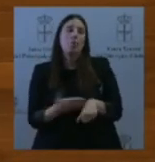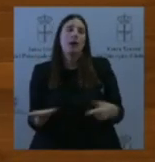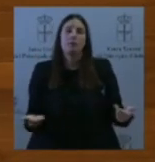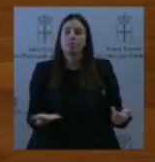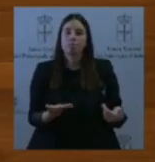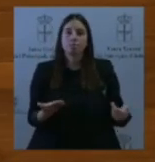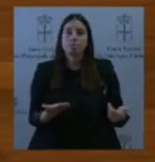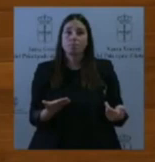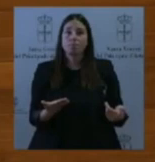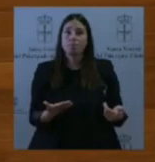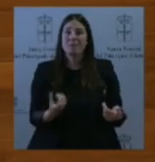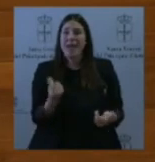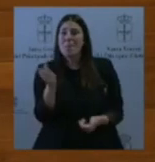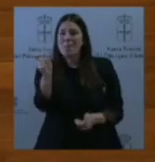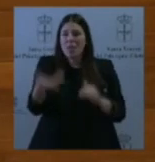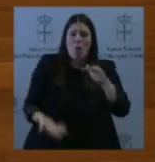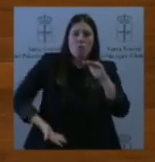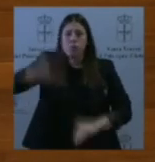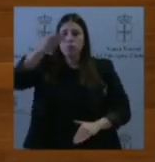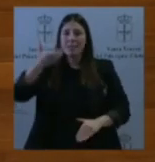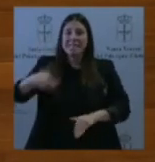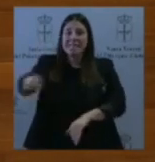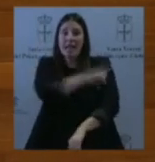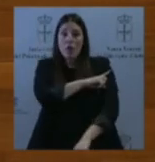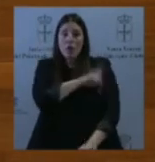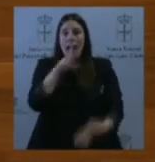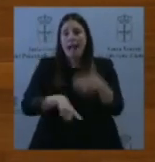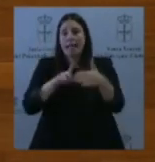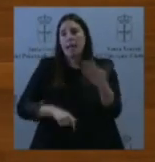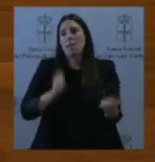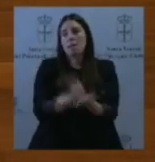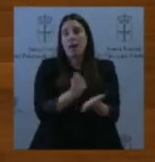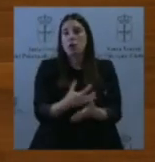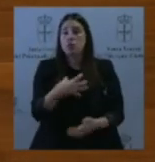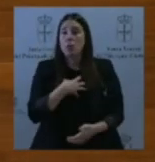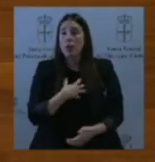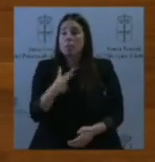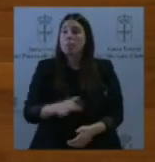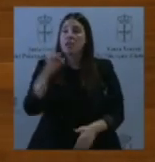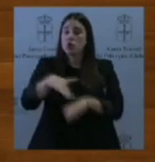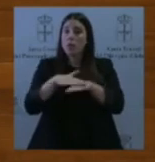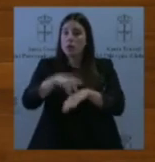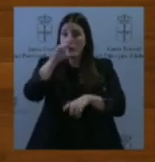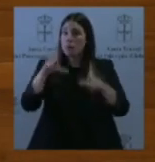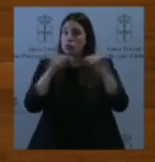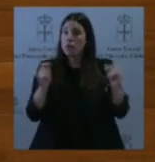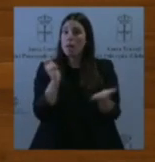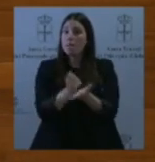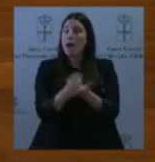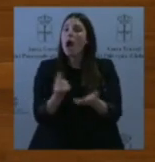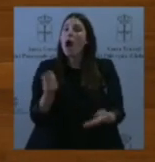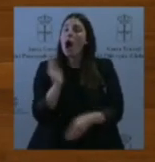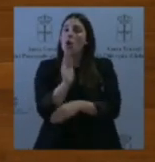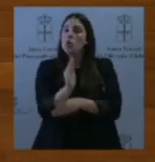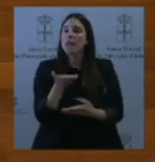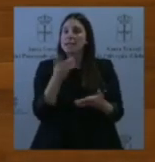desbocada, no puede pagar el alquiler, y a causa de que el Gobierno de Asturias no está pagándoles ayudas al alquiler. Enfrentar pobres contra